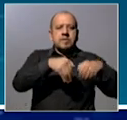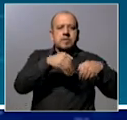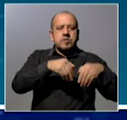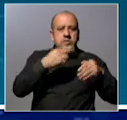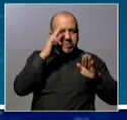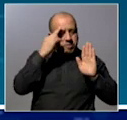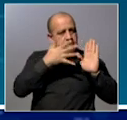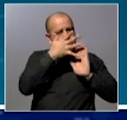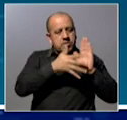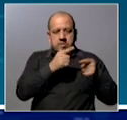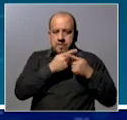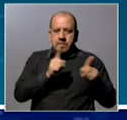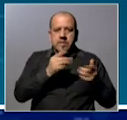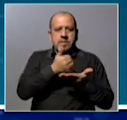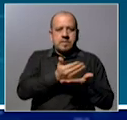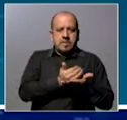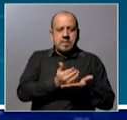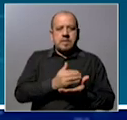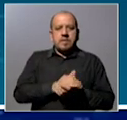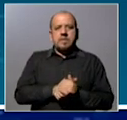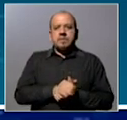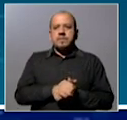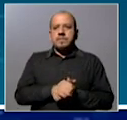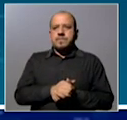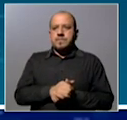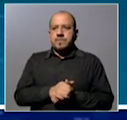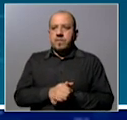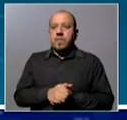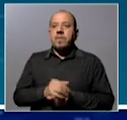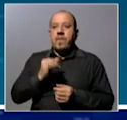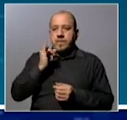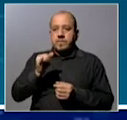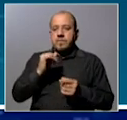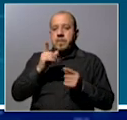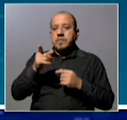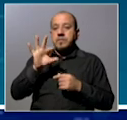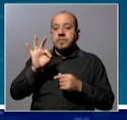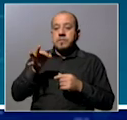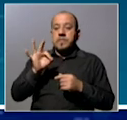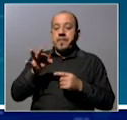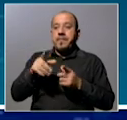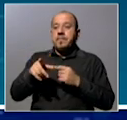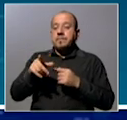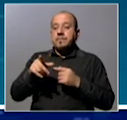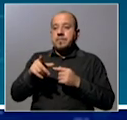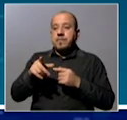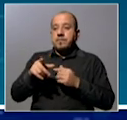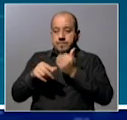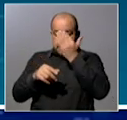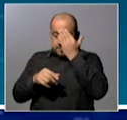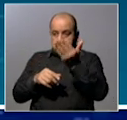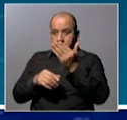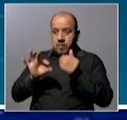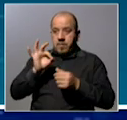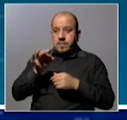bien diferentes a las departamentales, ¿puede ser? Es cierto. Fíjate que en el mes de octubre el Frente Amplio